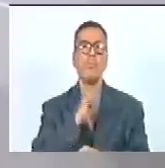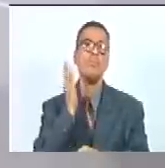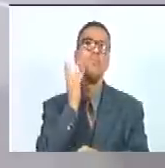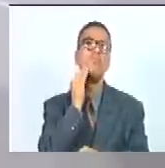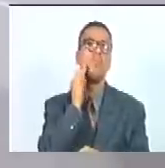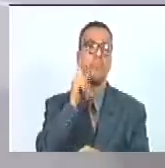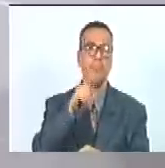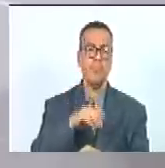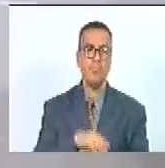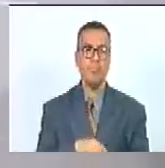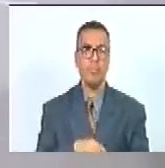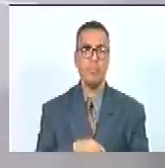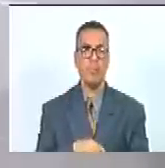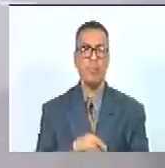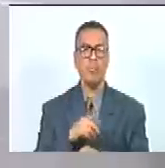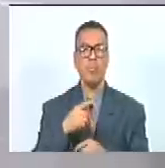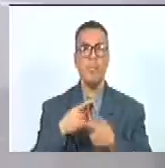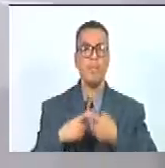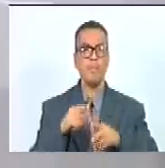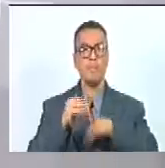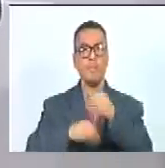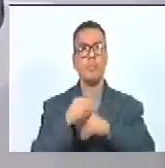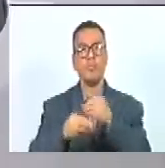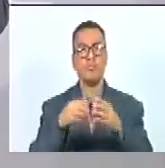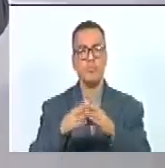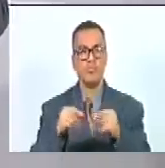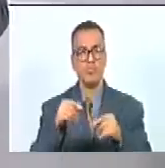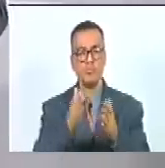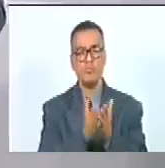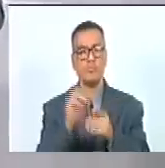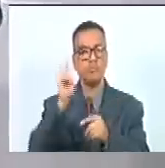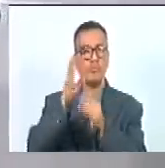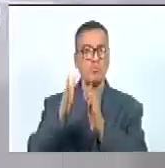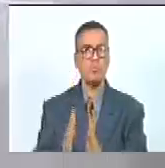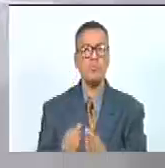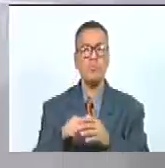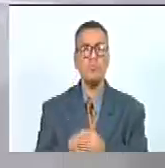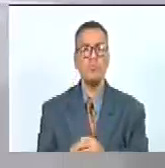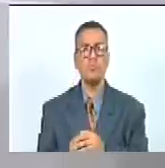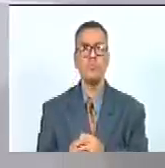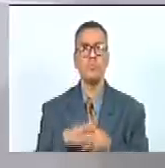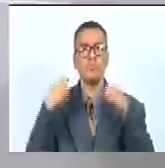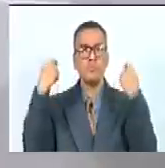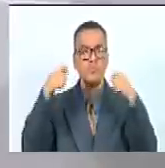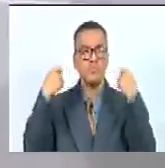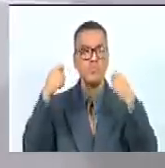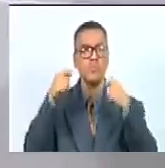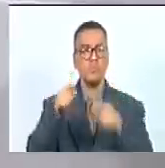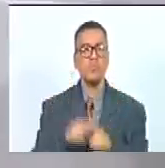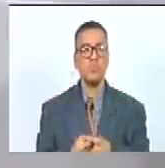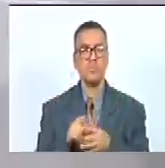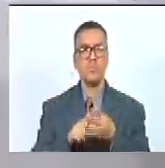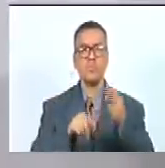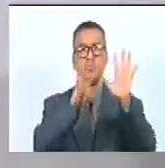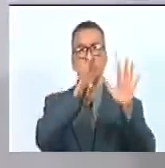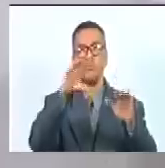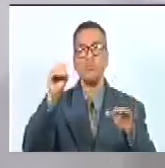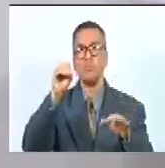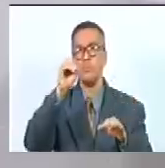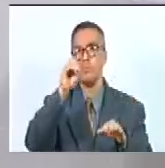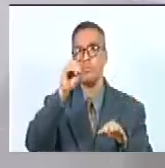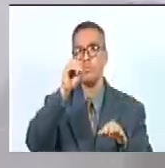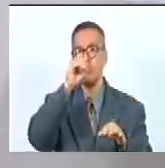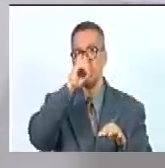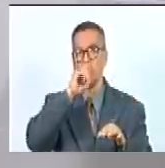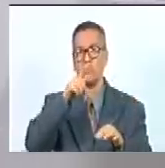ejemplo para varias generaciones de luchadores venezolanos, celebrar el 90 cumpleaños de